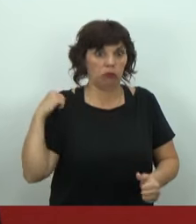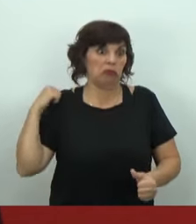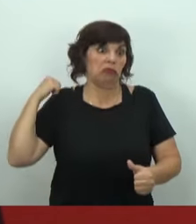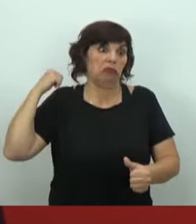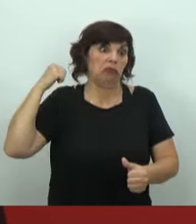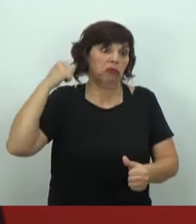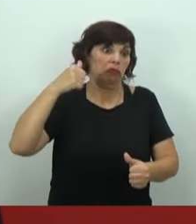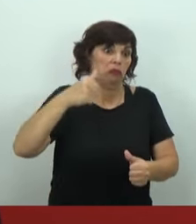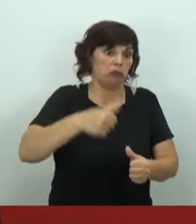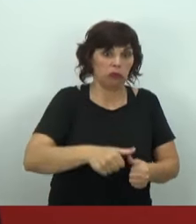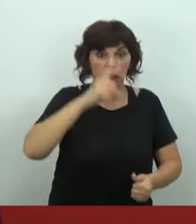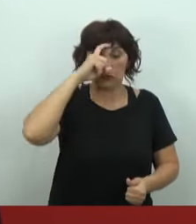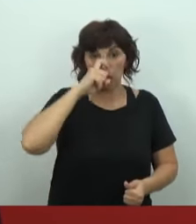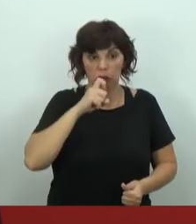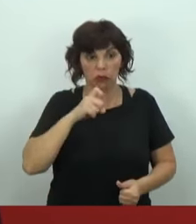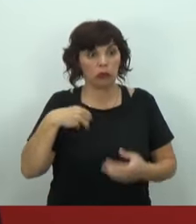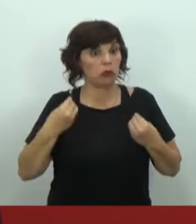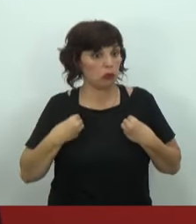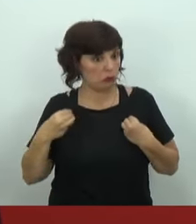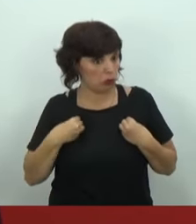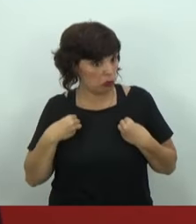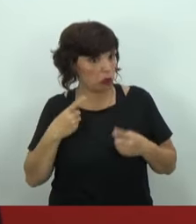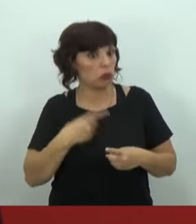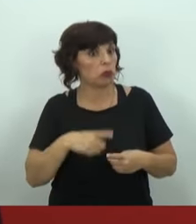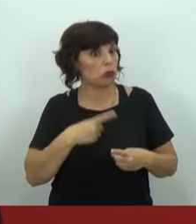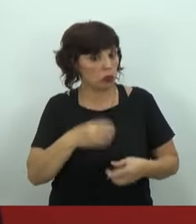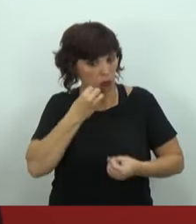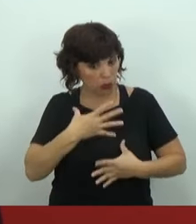vivido y han hecho cosas extraordinarias.